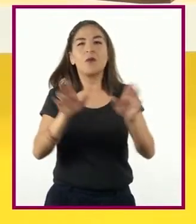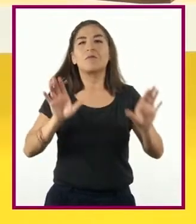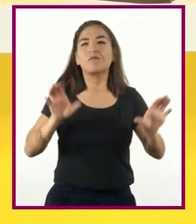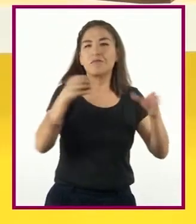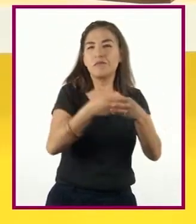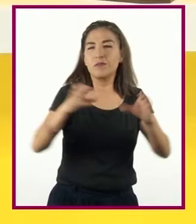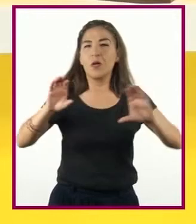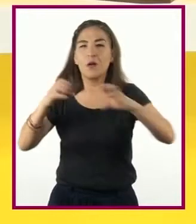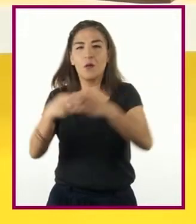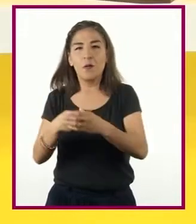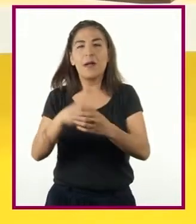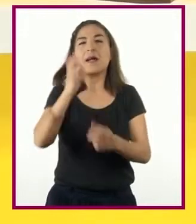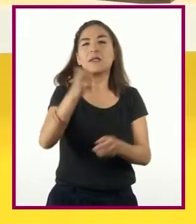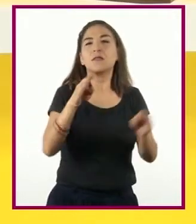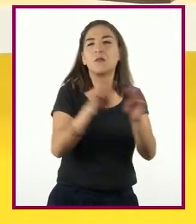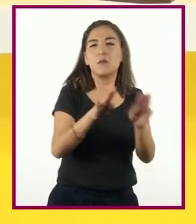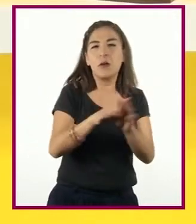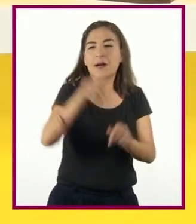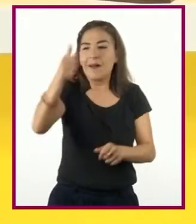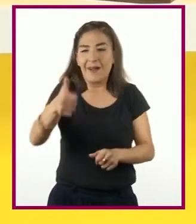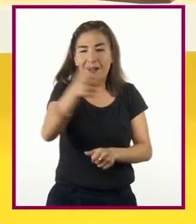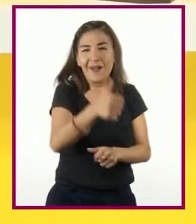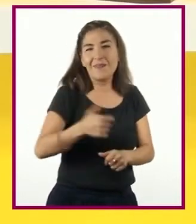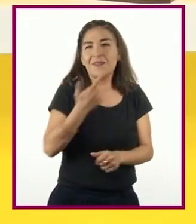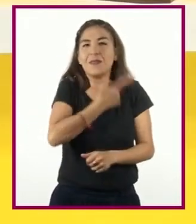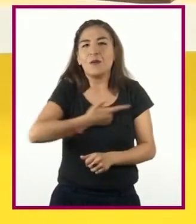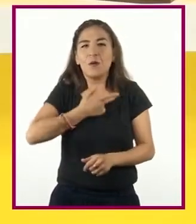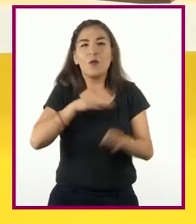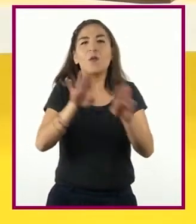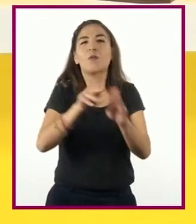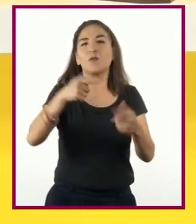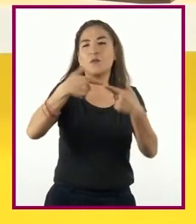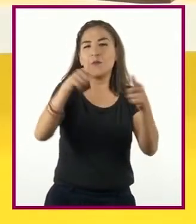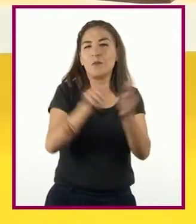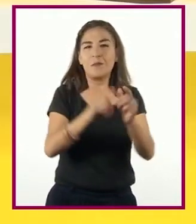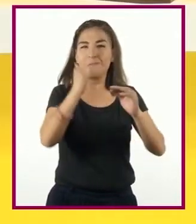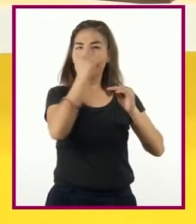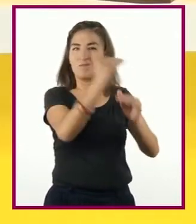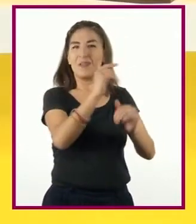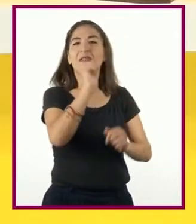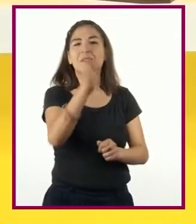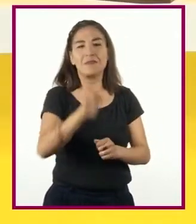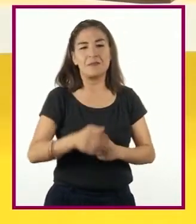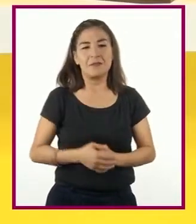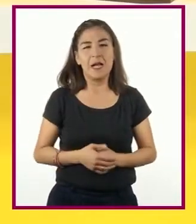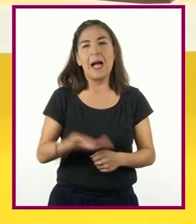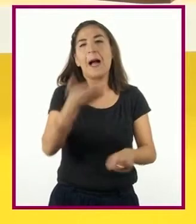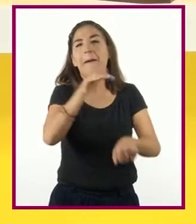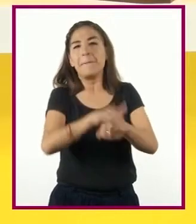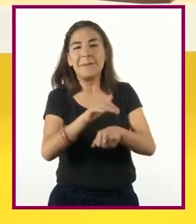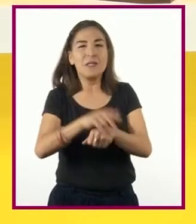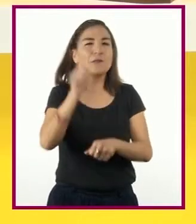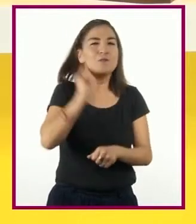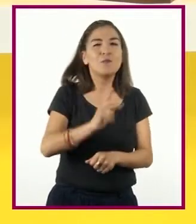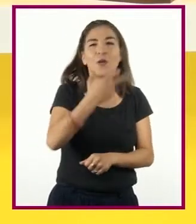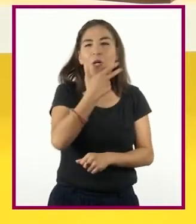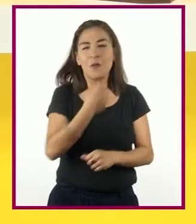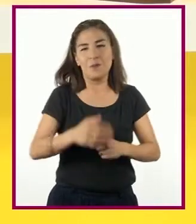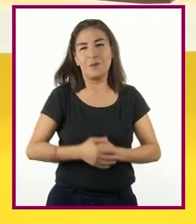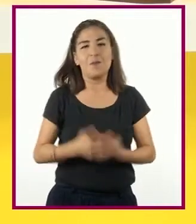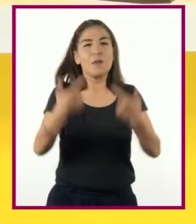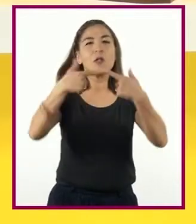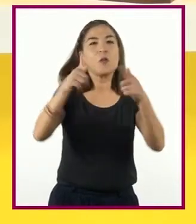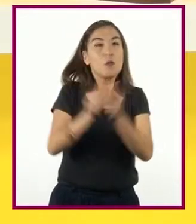mediante la pertenencia o identificación a grupos muy específicos, como los grupos de amigas y amigos, los